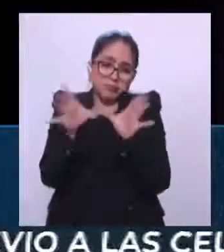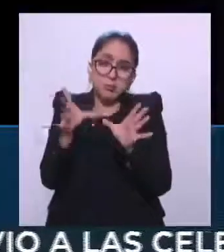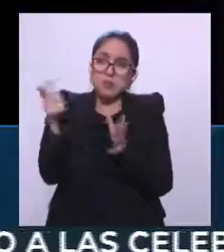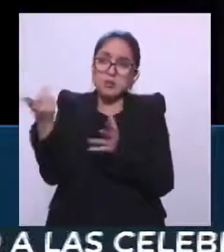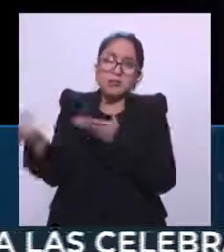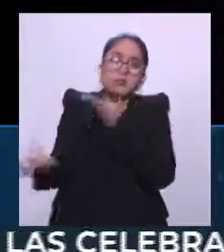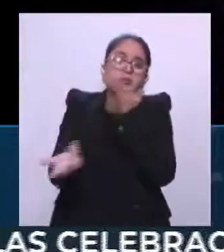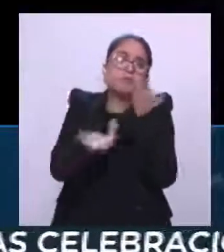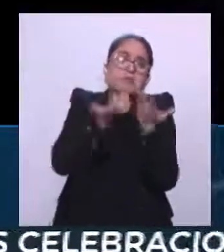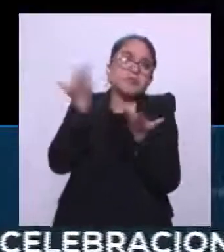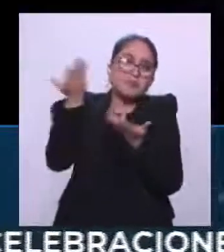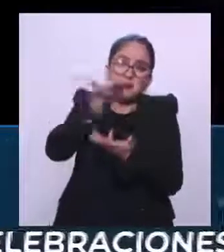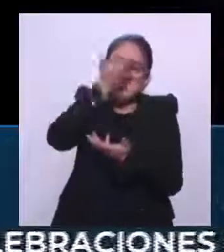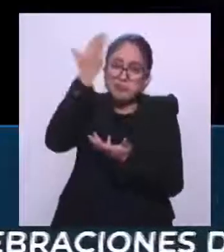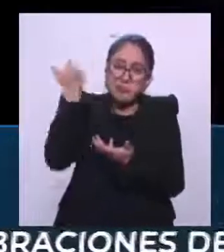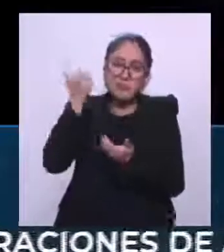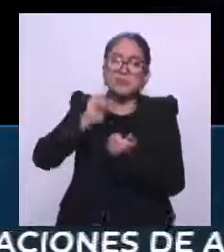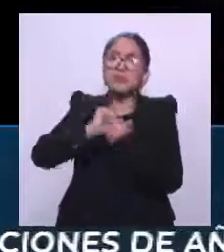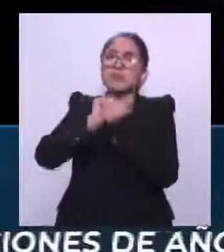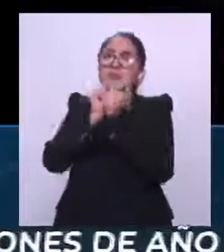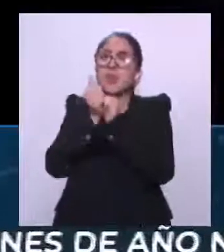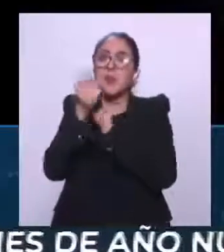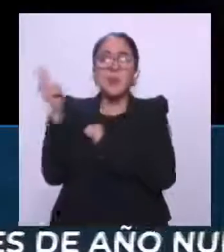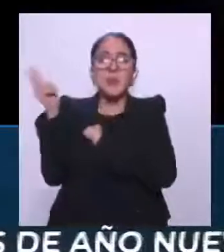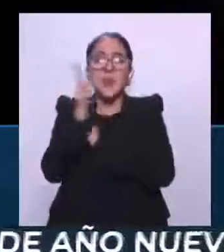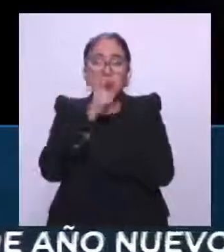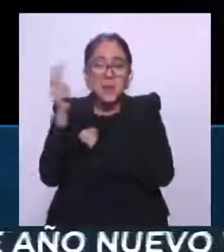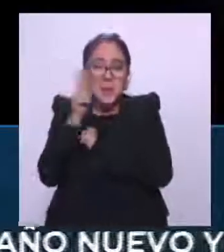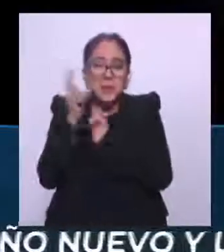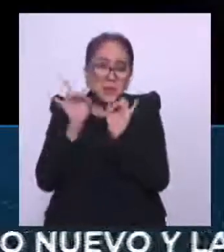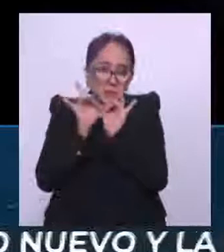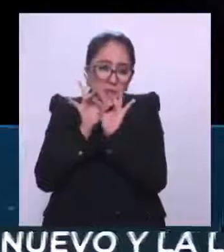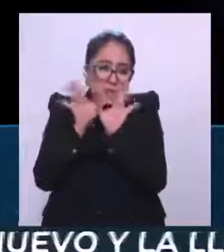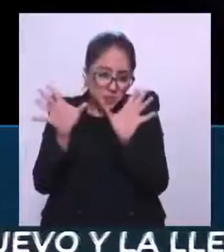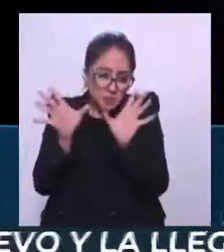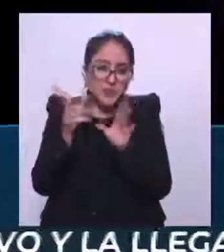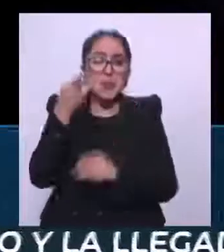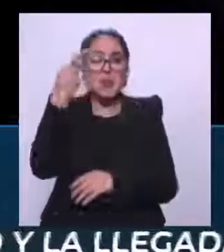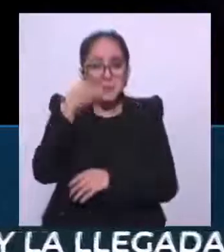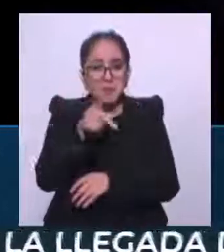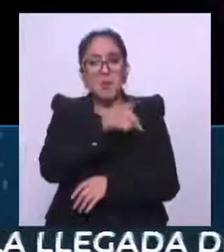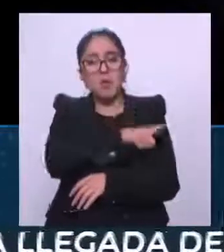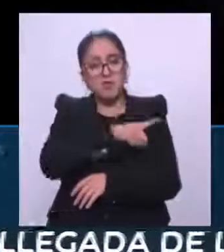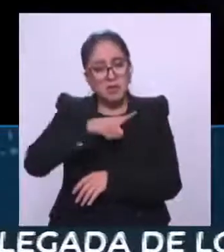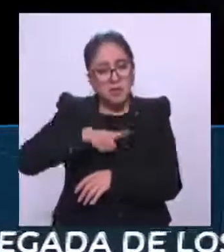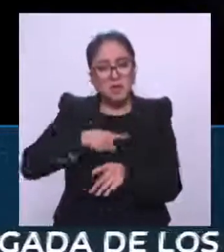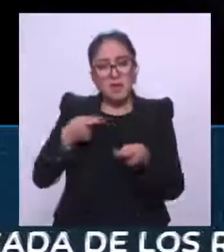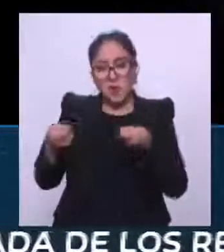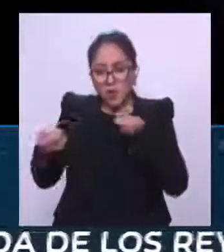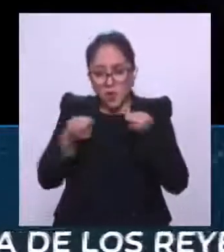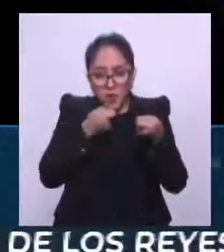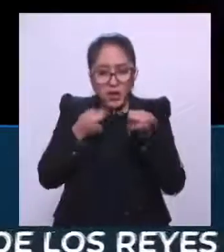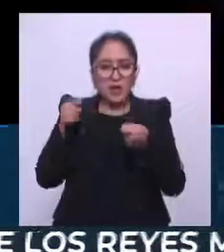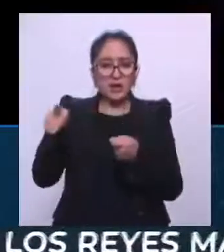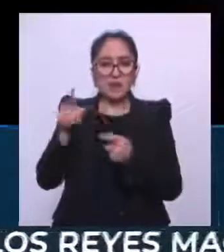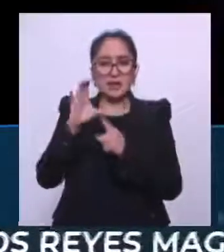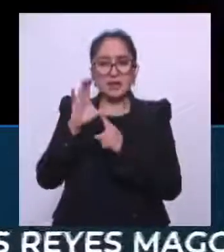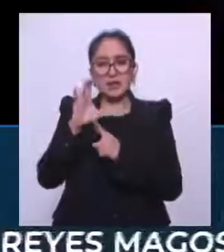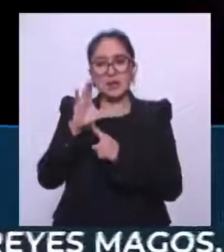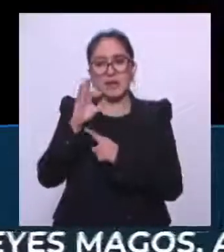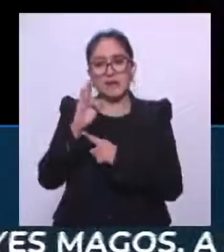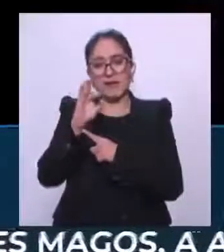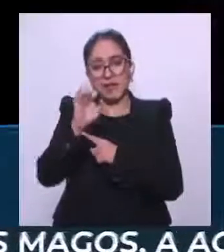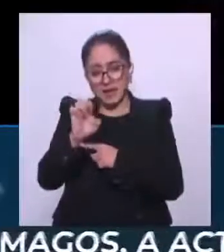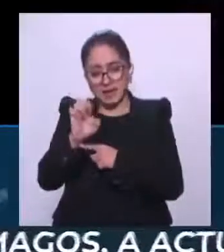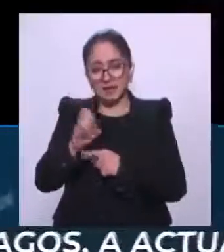incendio, ionización del aire, sí fue fortuito, pero el sistema tiene que estar controlado de Comisión Federal. A mí me parece que esa debe ser la medida